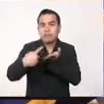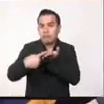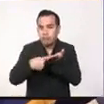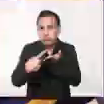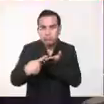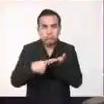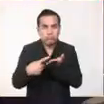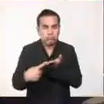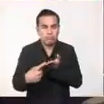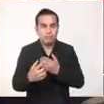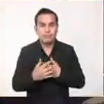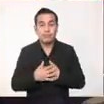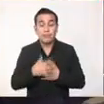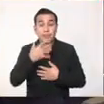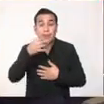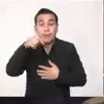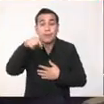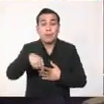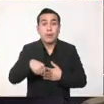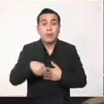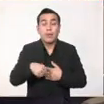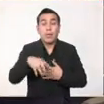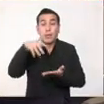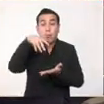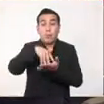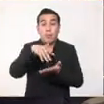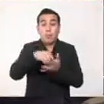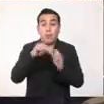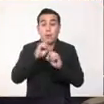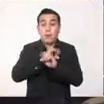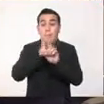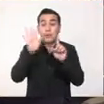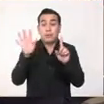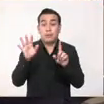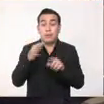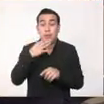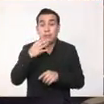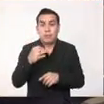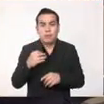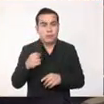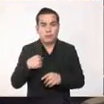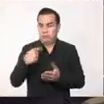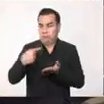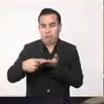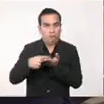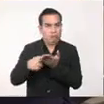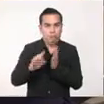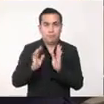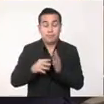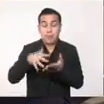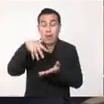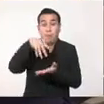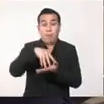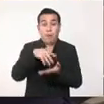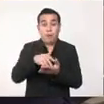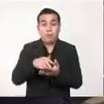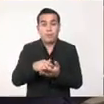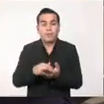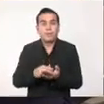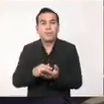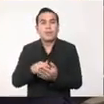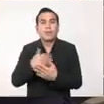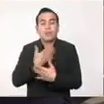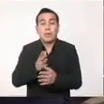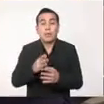opositores. Pero en este caso el pueblo dijo, ese es el mandato del pueblo, y no está, nadie lo discute. El pueblo dijo, les